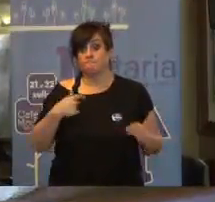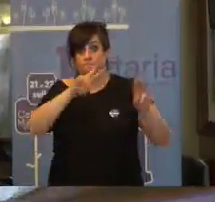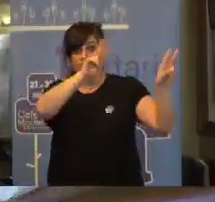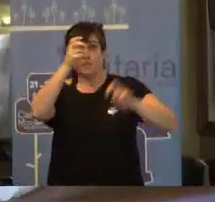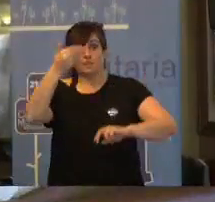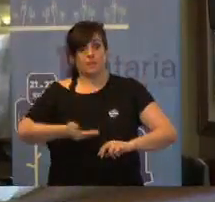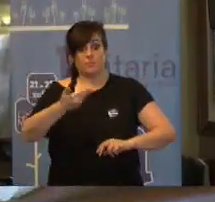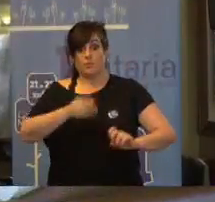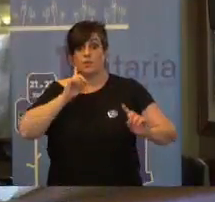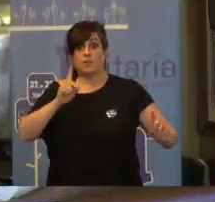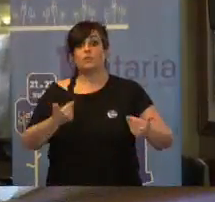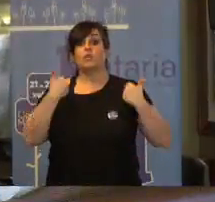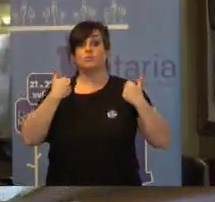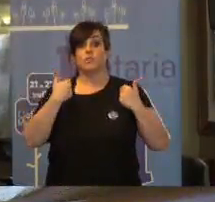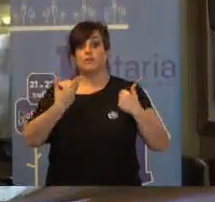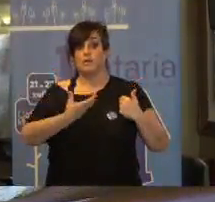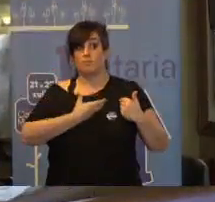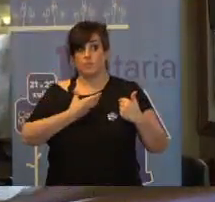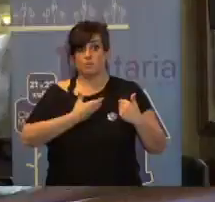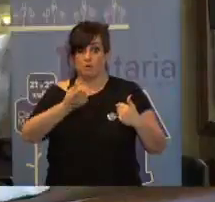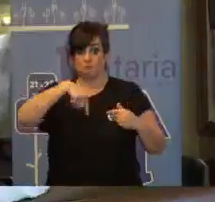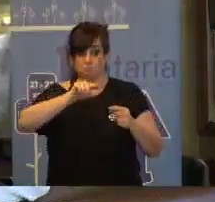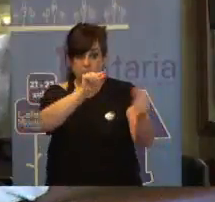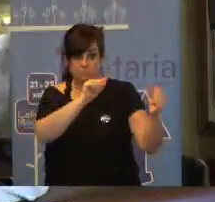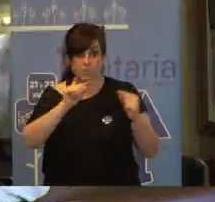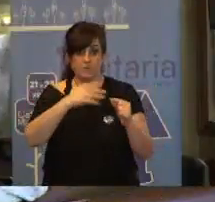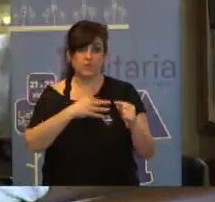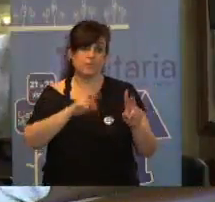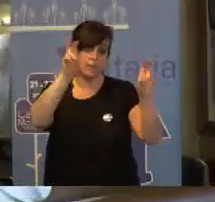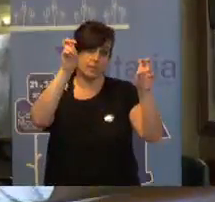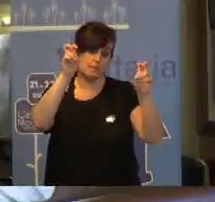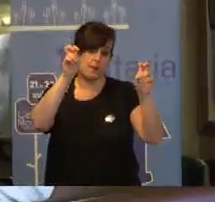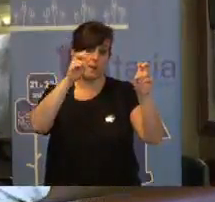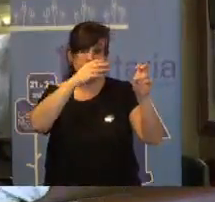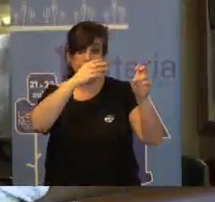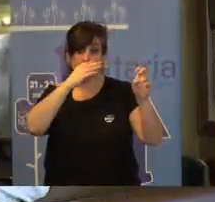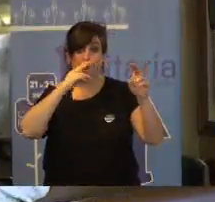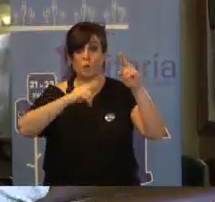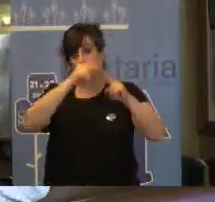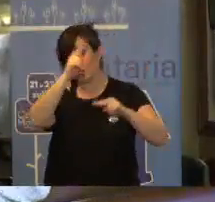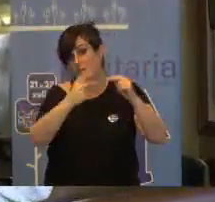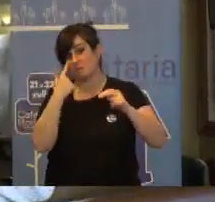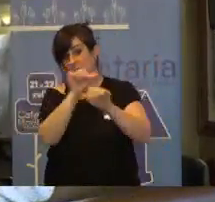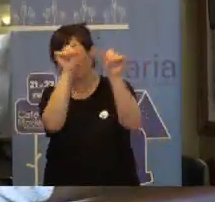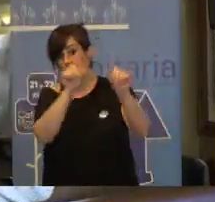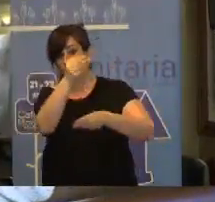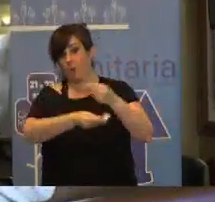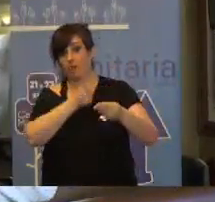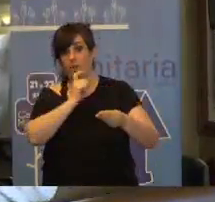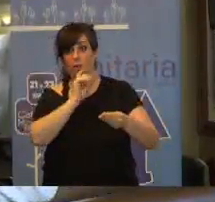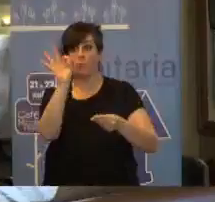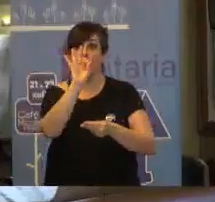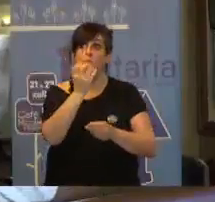das competencias municipais, pois a mellor podemos discutir unha cuestión de urbanismo, se fai dunha maneira, se tiene que haber